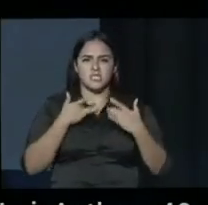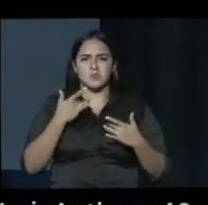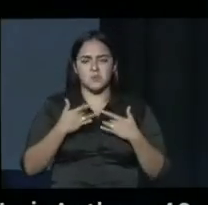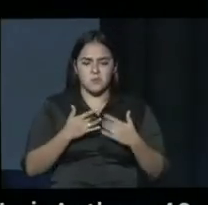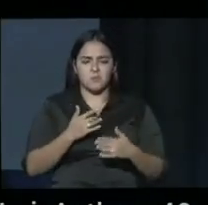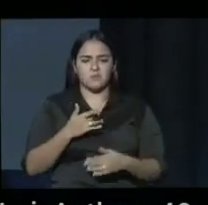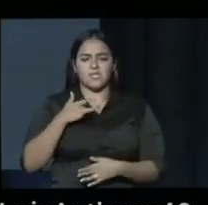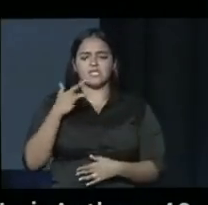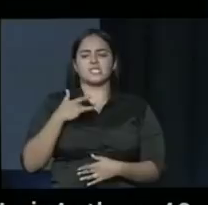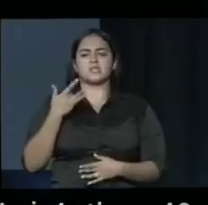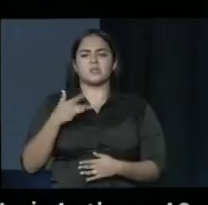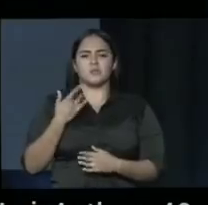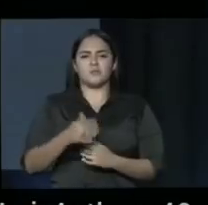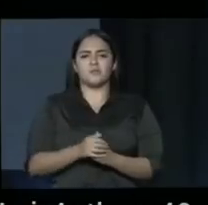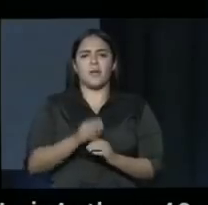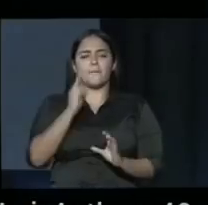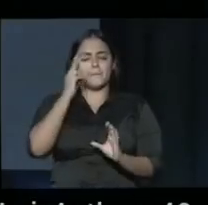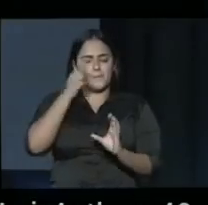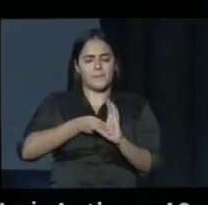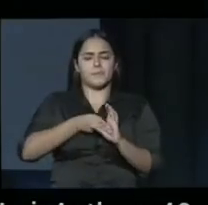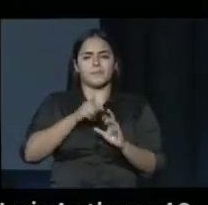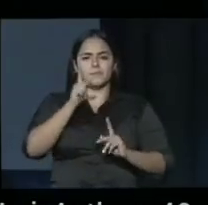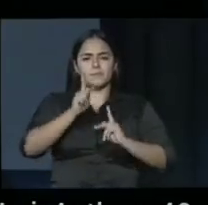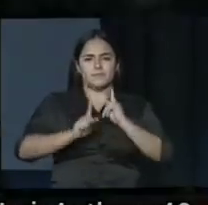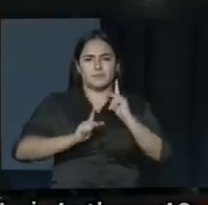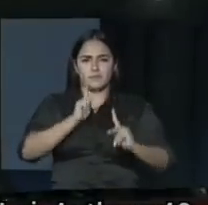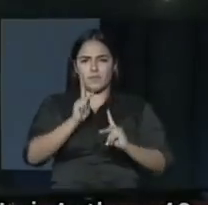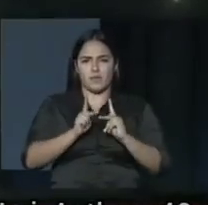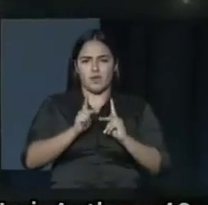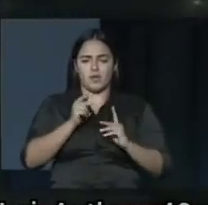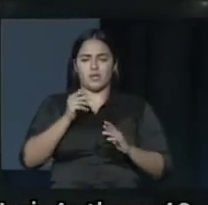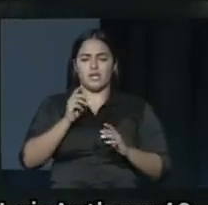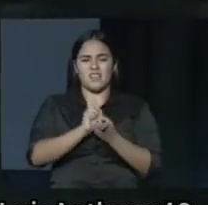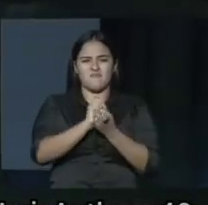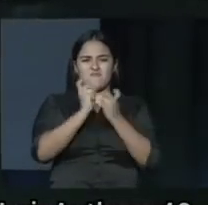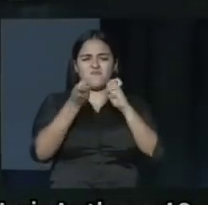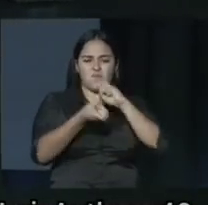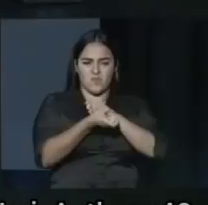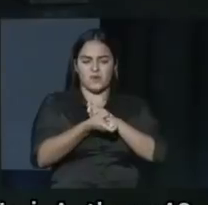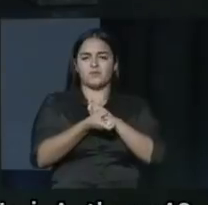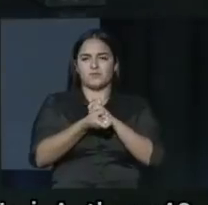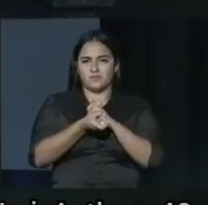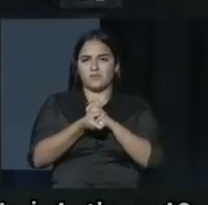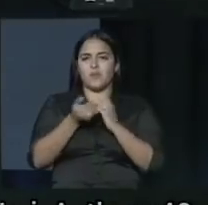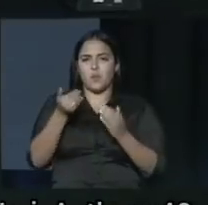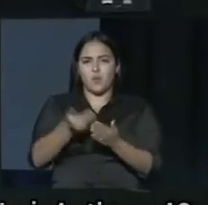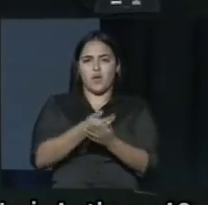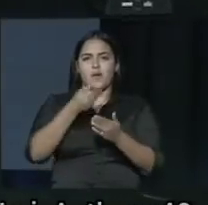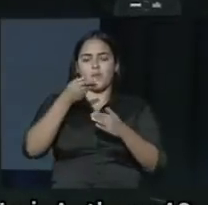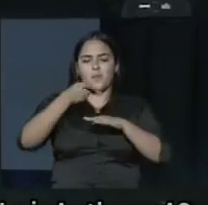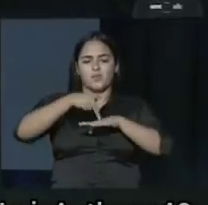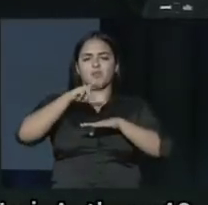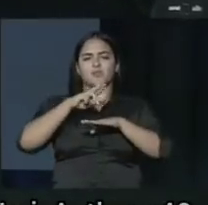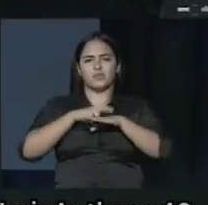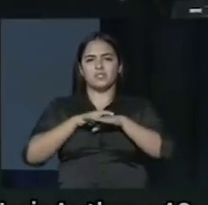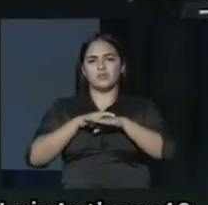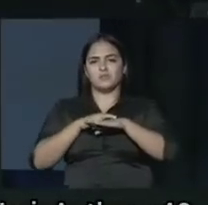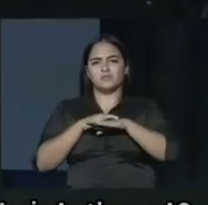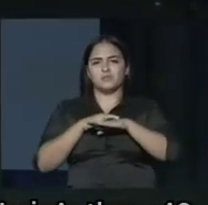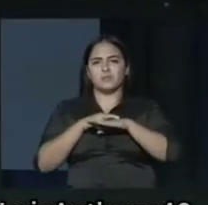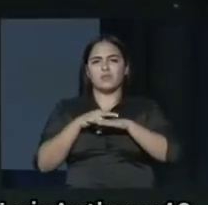renovada participación ciudadana se tradujo en un nuevo Puerto Rico que nos llama a transformarnos.